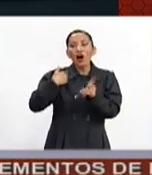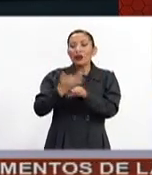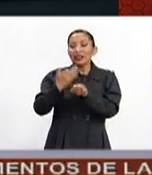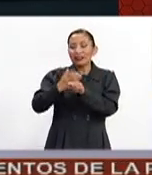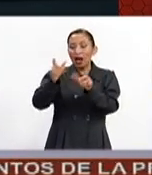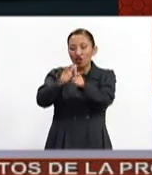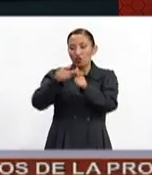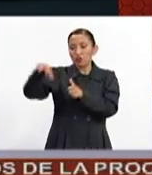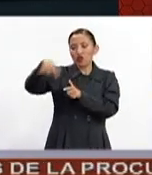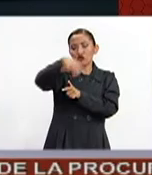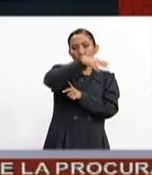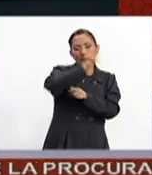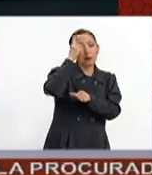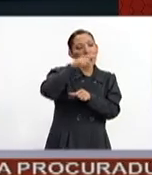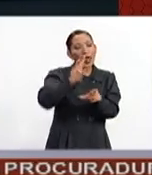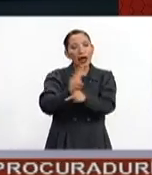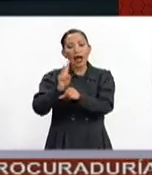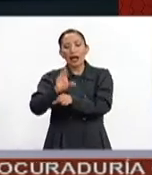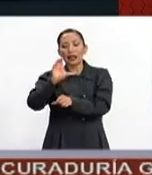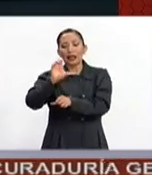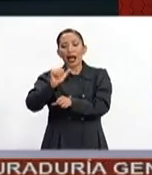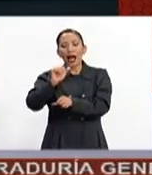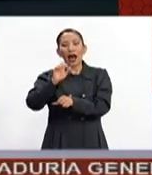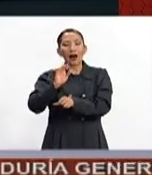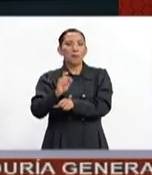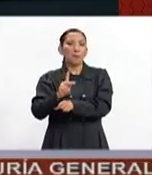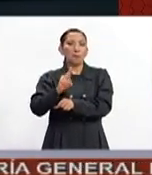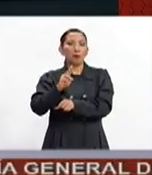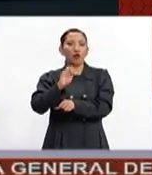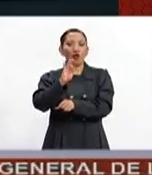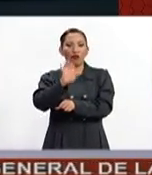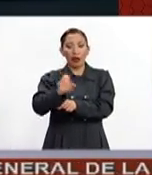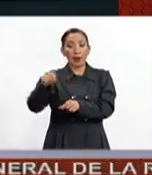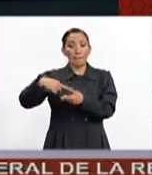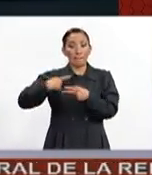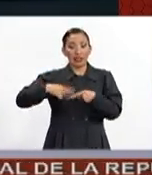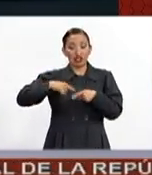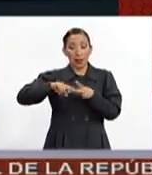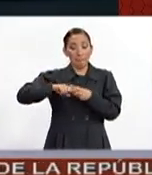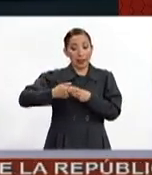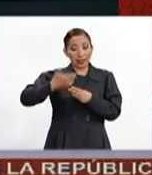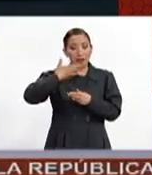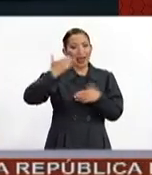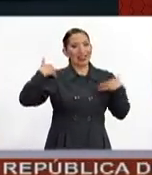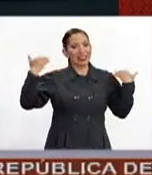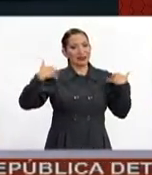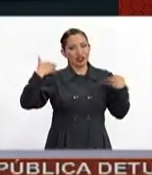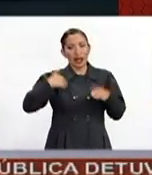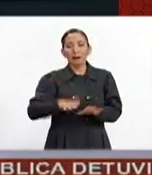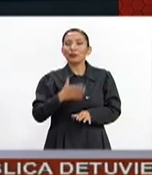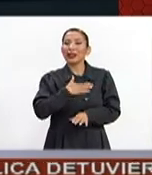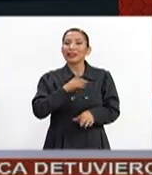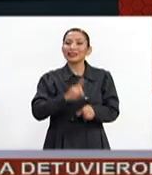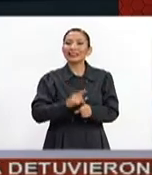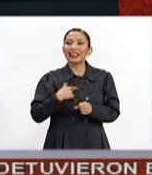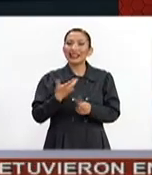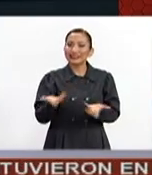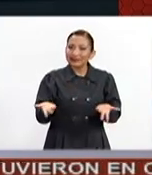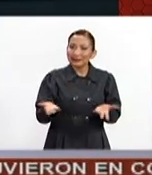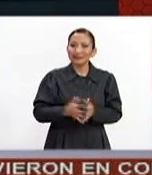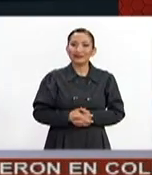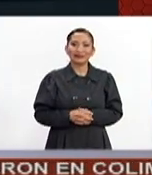operativos que se han puesto en marcha por parte de CAPUFE para que las personas que están iniciando vacaciones la pasen muy bien. Muy buenos días.